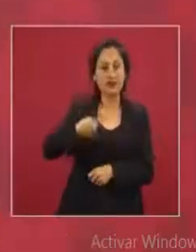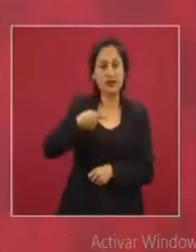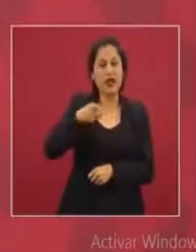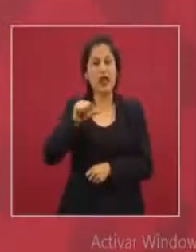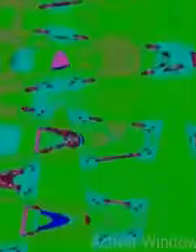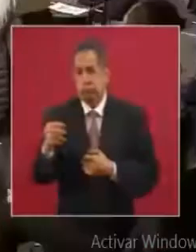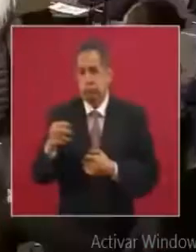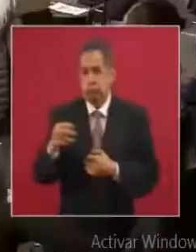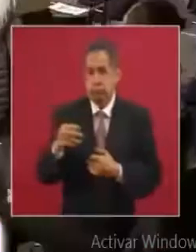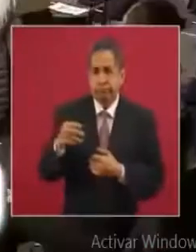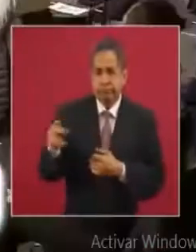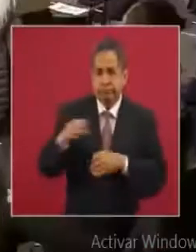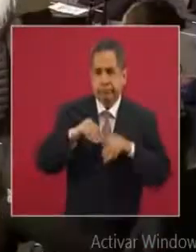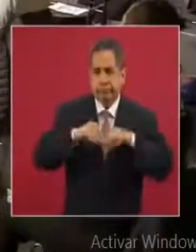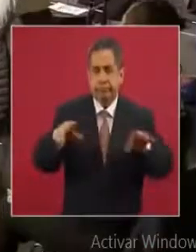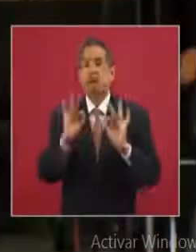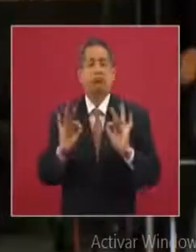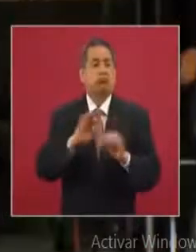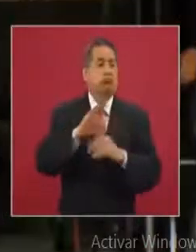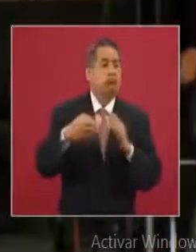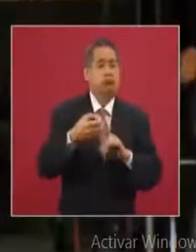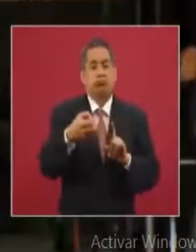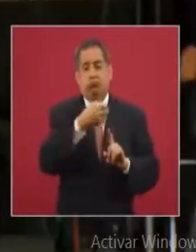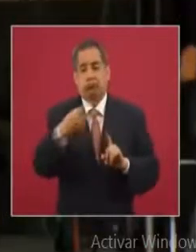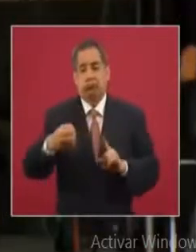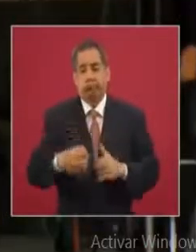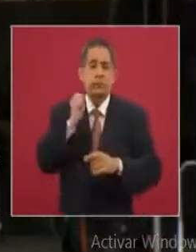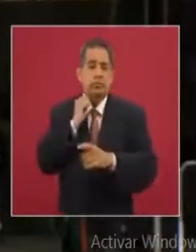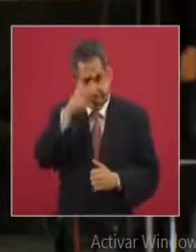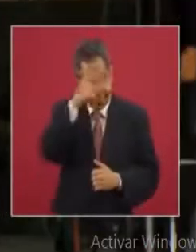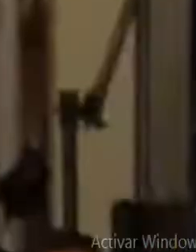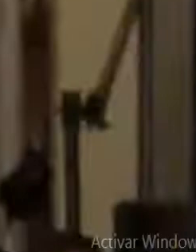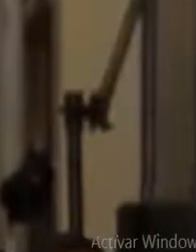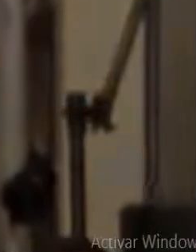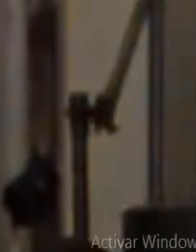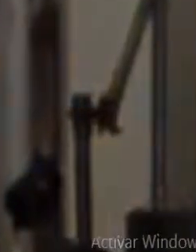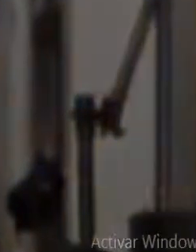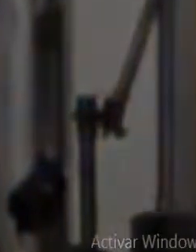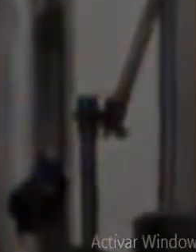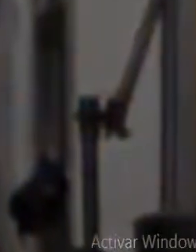¡Oleme el dedo! Meme viejo. Oye, presidente, la verdad es que no tengo culo.